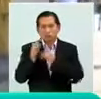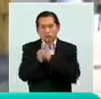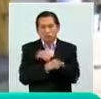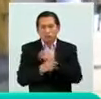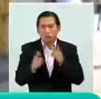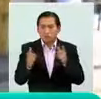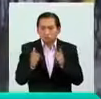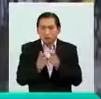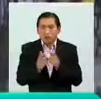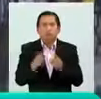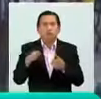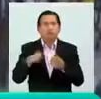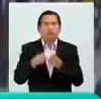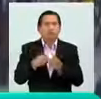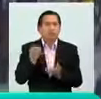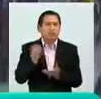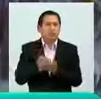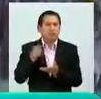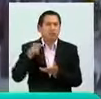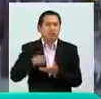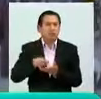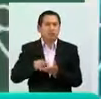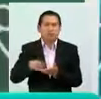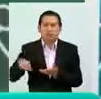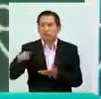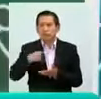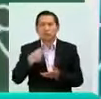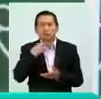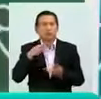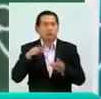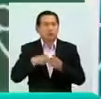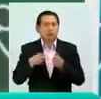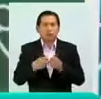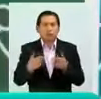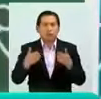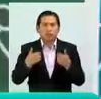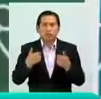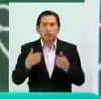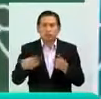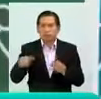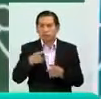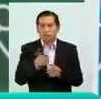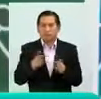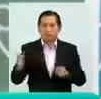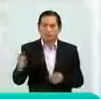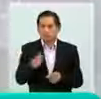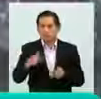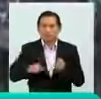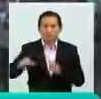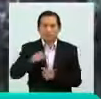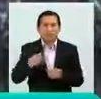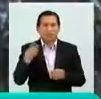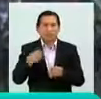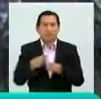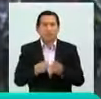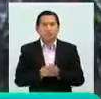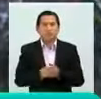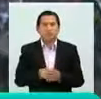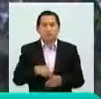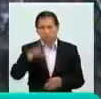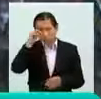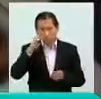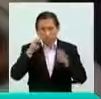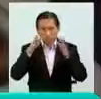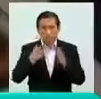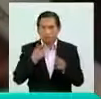sus efectos hacia la economía, tiene sus efectos hacia la libre circulación, la convivencia. El analista Pablo Dehesa